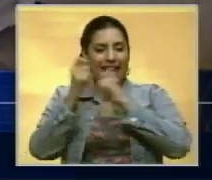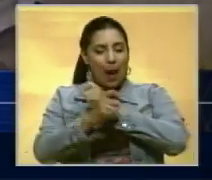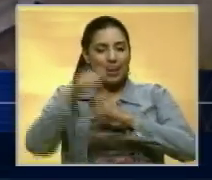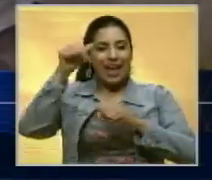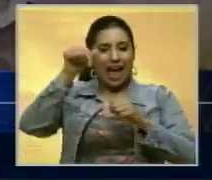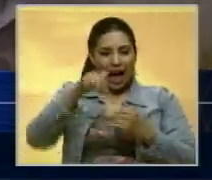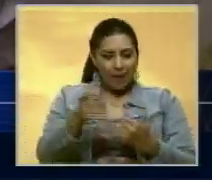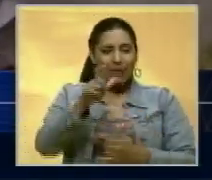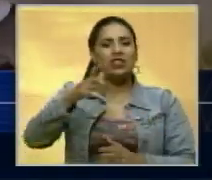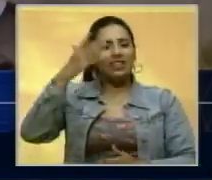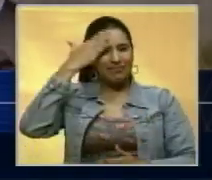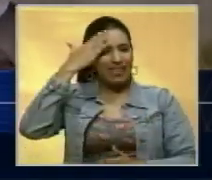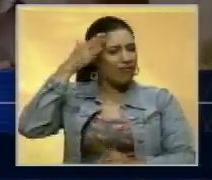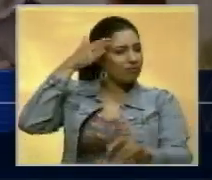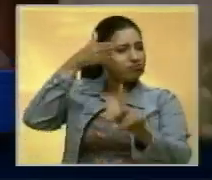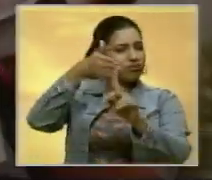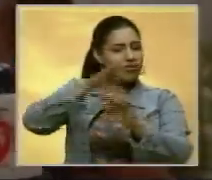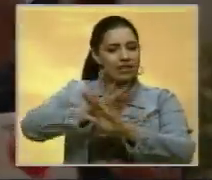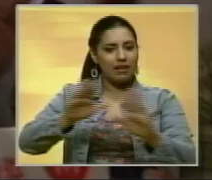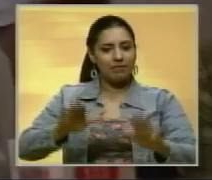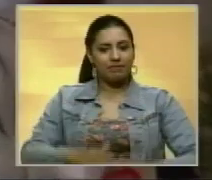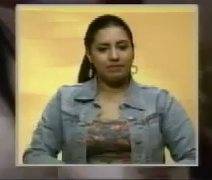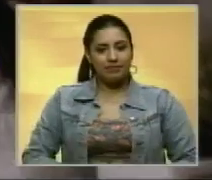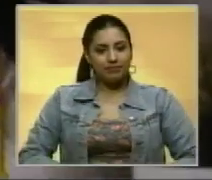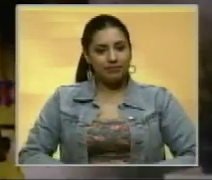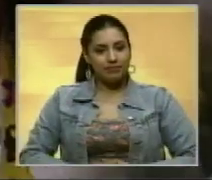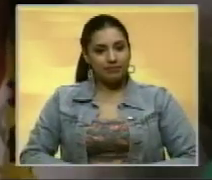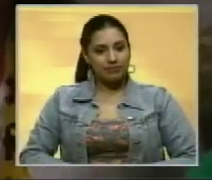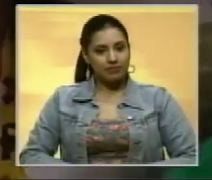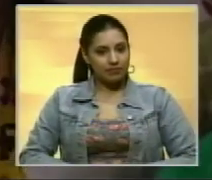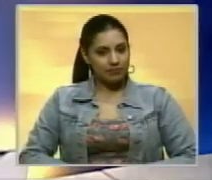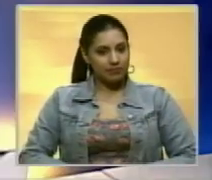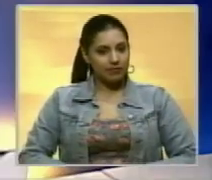delta y que la gente sí sabe para dónde va.